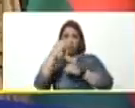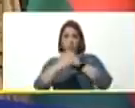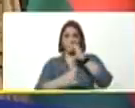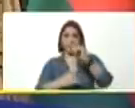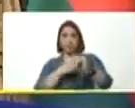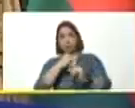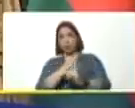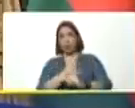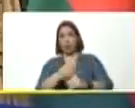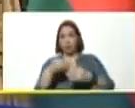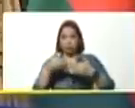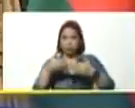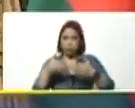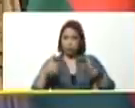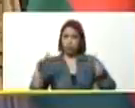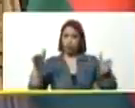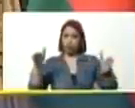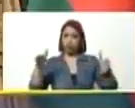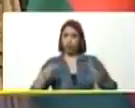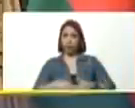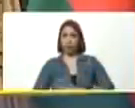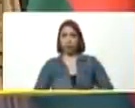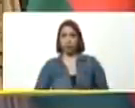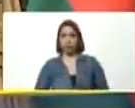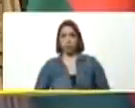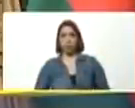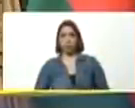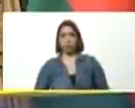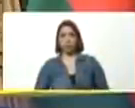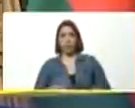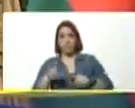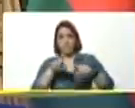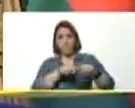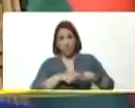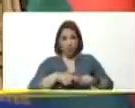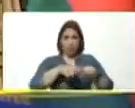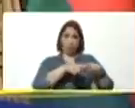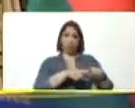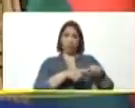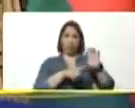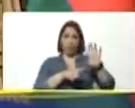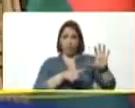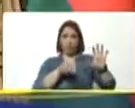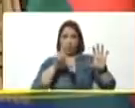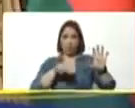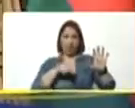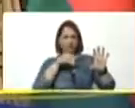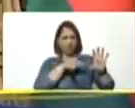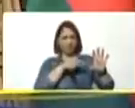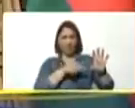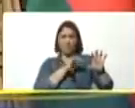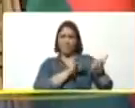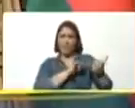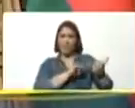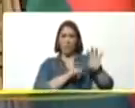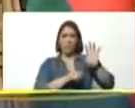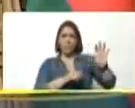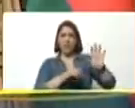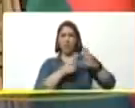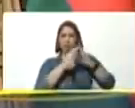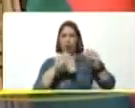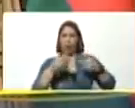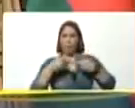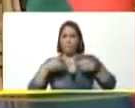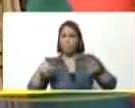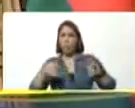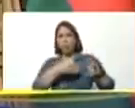internacional están abiertas para Belarús y desde Belarús para todo ese público